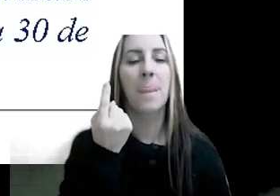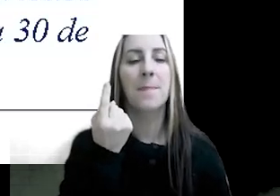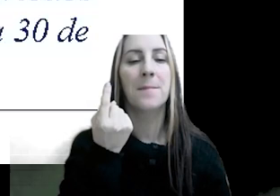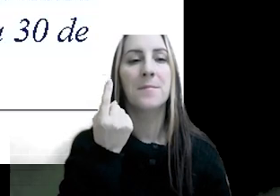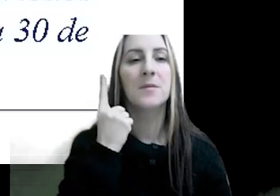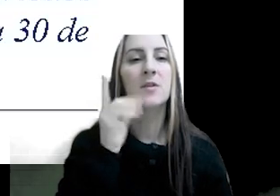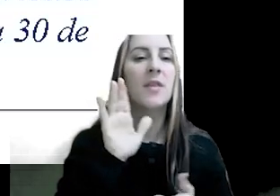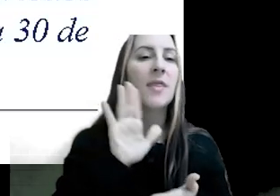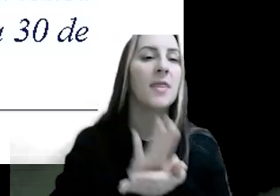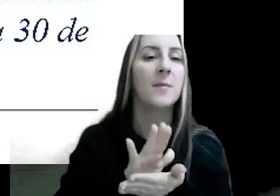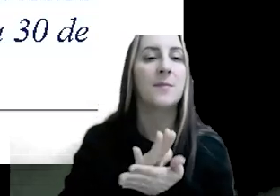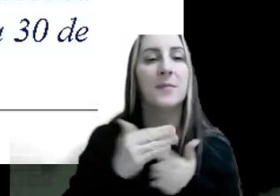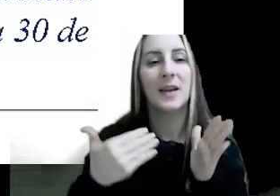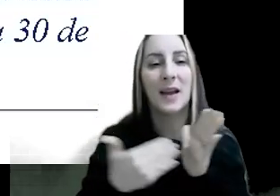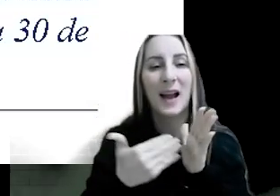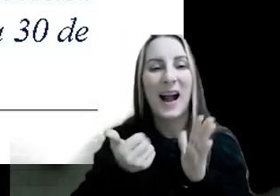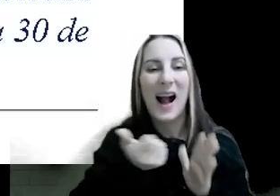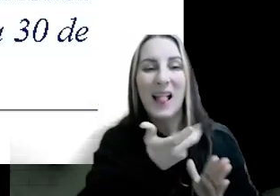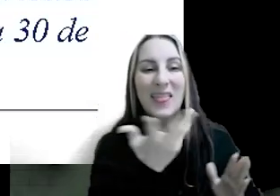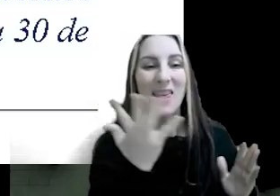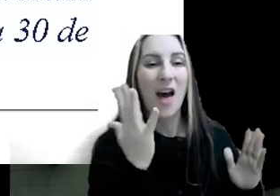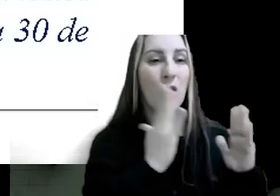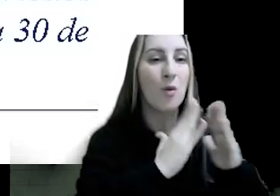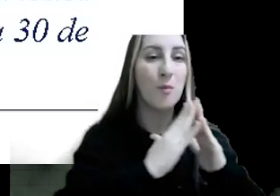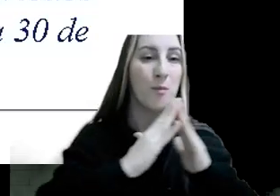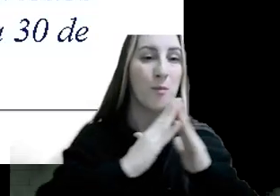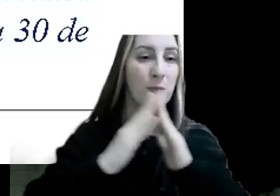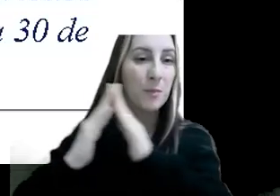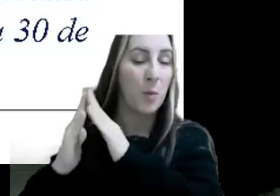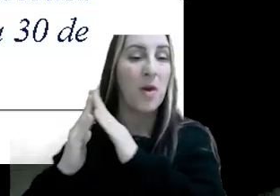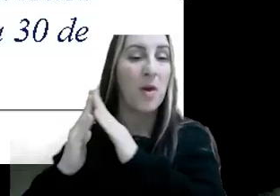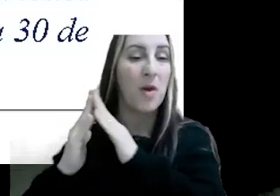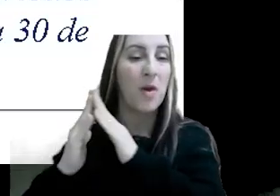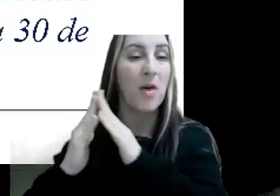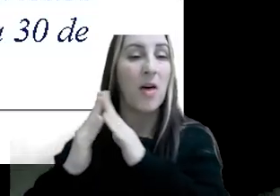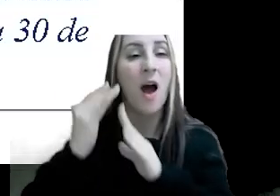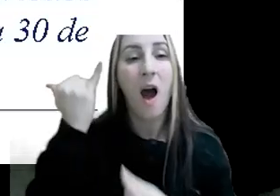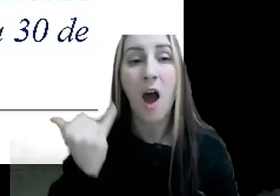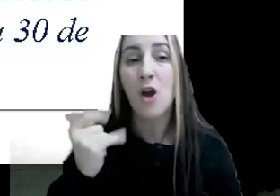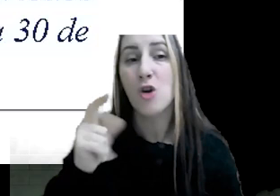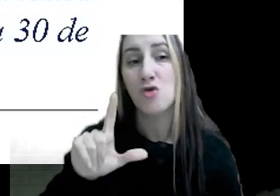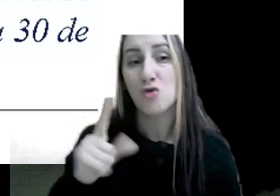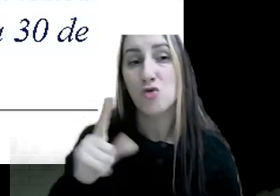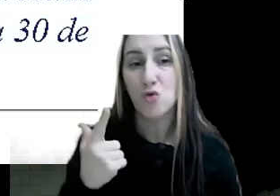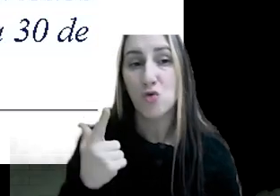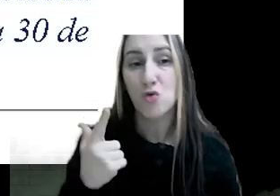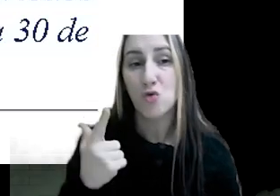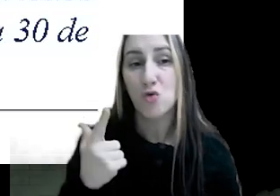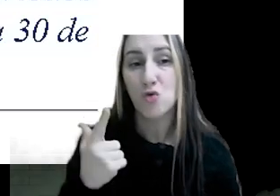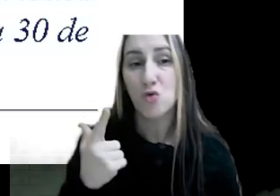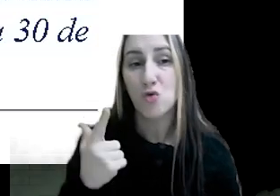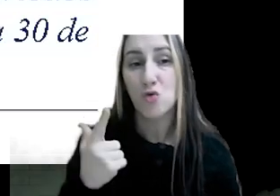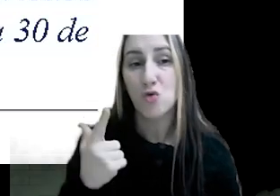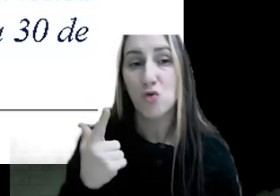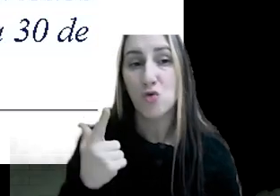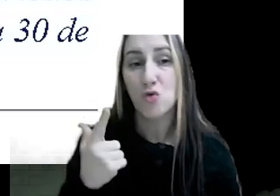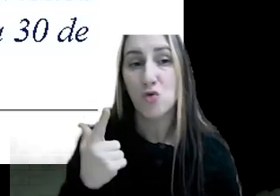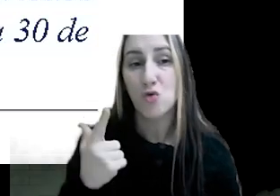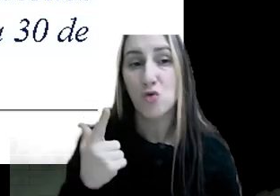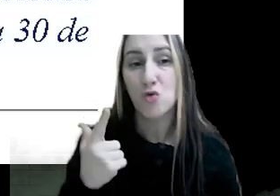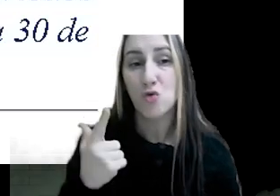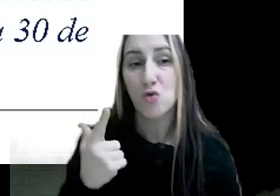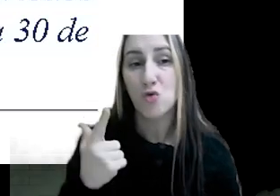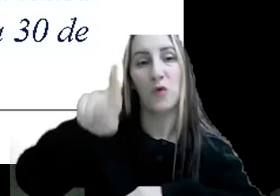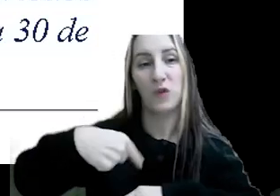la cantidad de propiedades que tuviera afectadas a locación, y los ingresos provenientes de